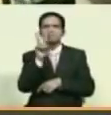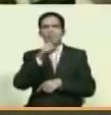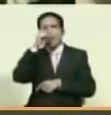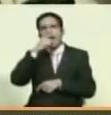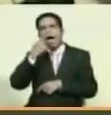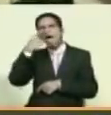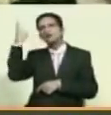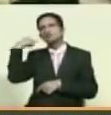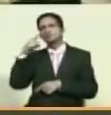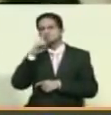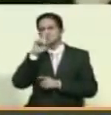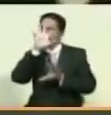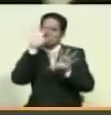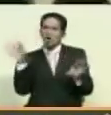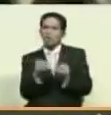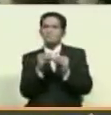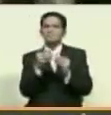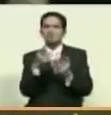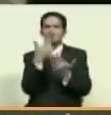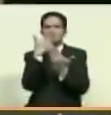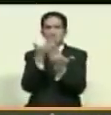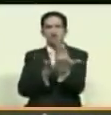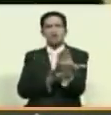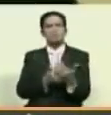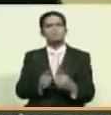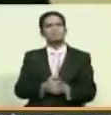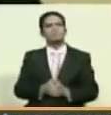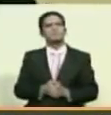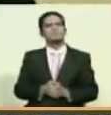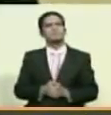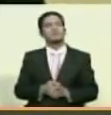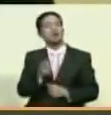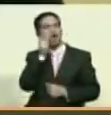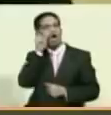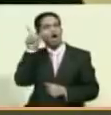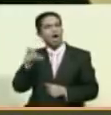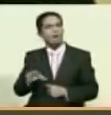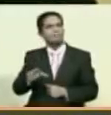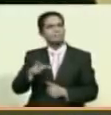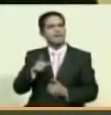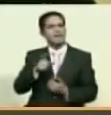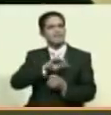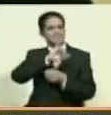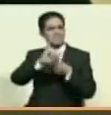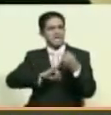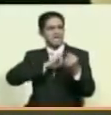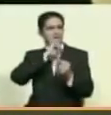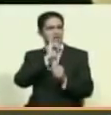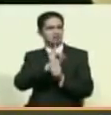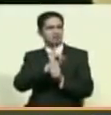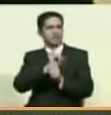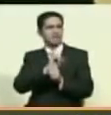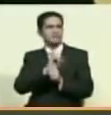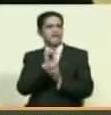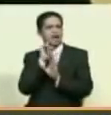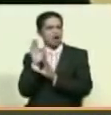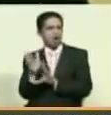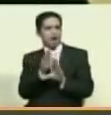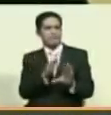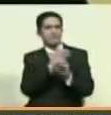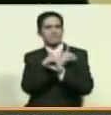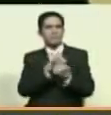son las conclusiones de ese informe que usted ha destacado? Sí, el experto internacional para el orden democrático